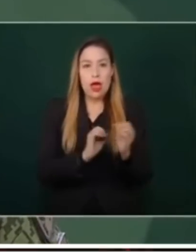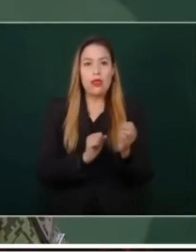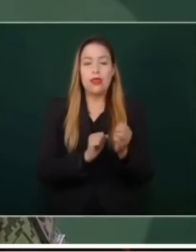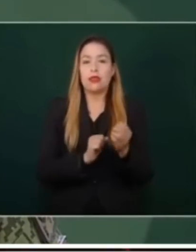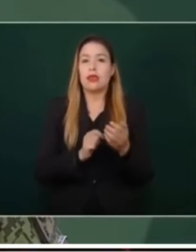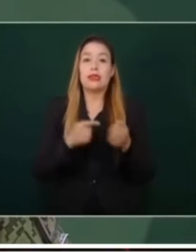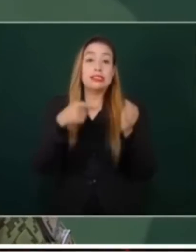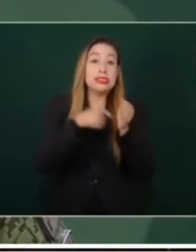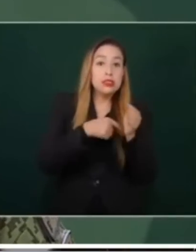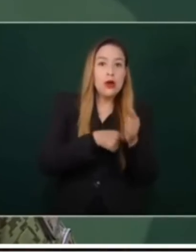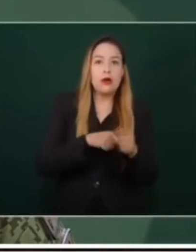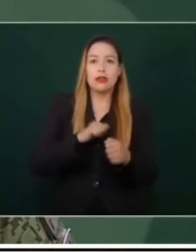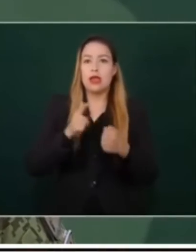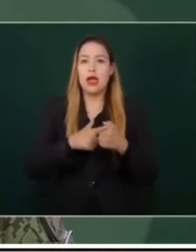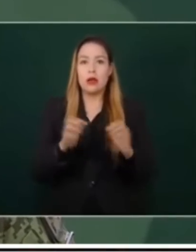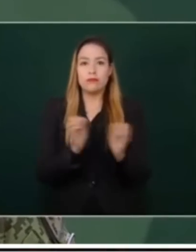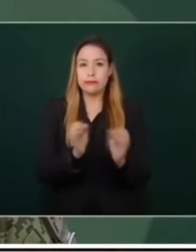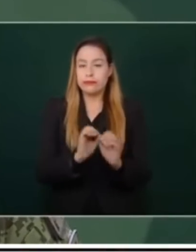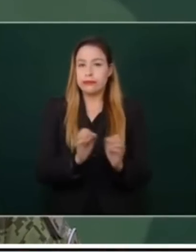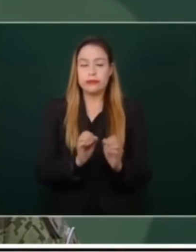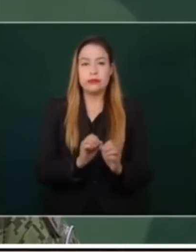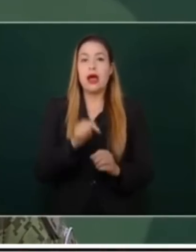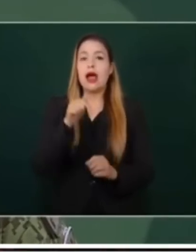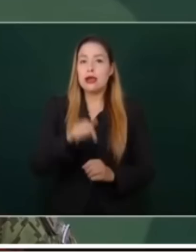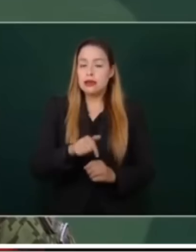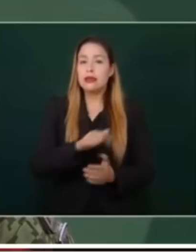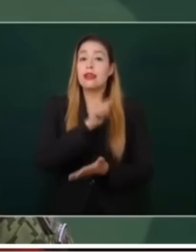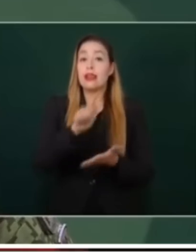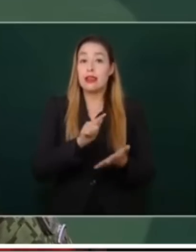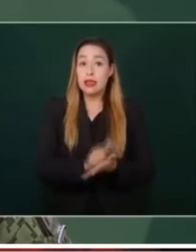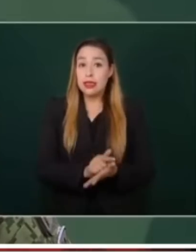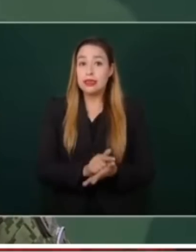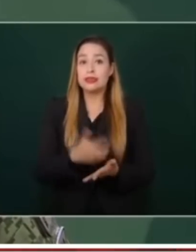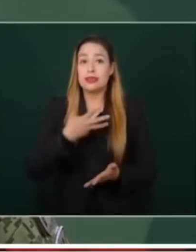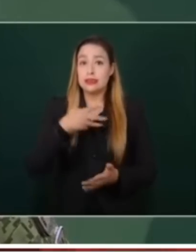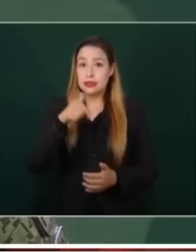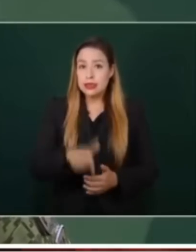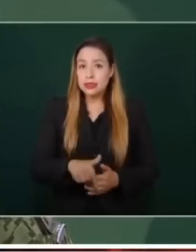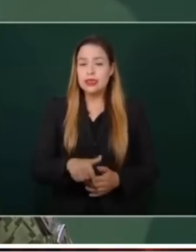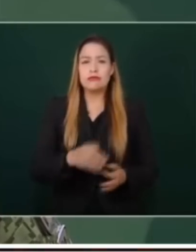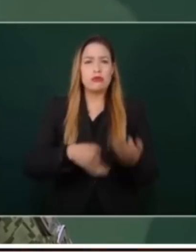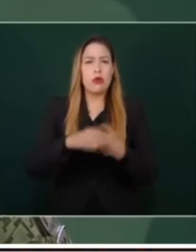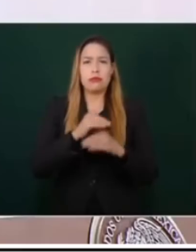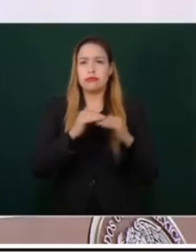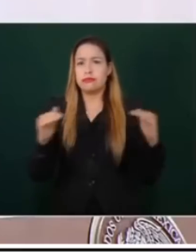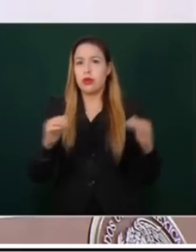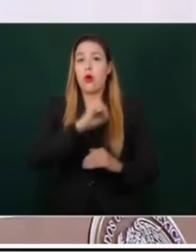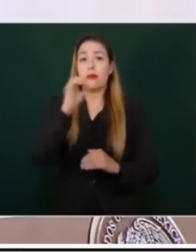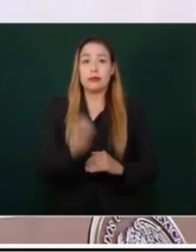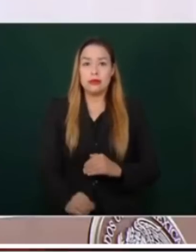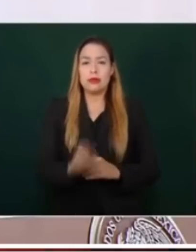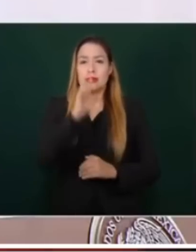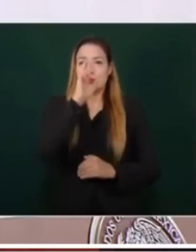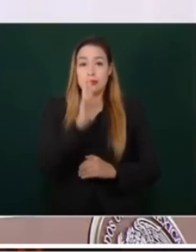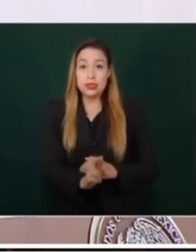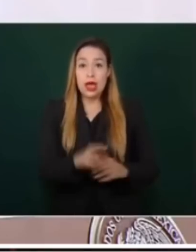a ningún elemento. Las leyes que tenemos las estamos obligados a respetarlas y